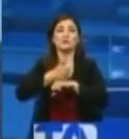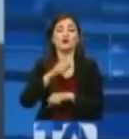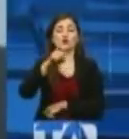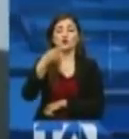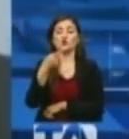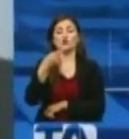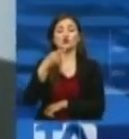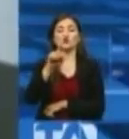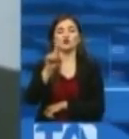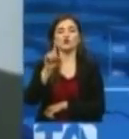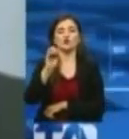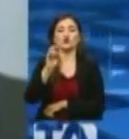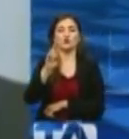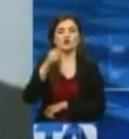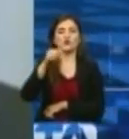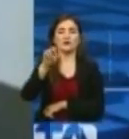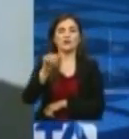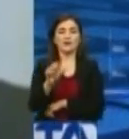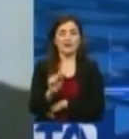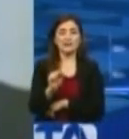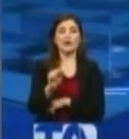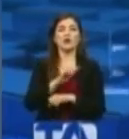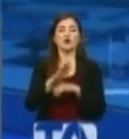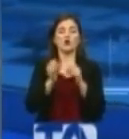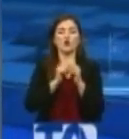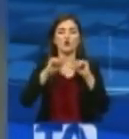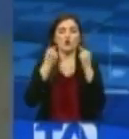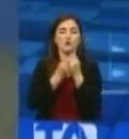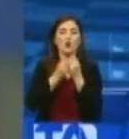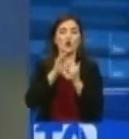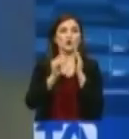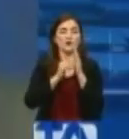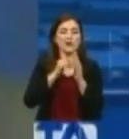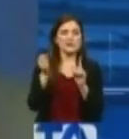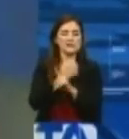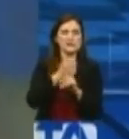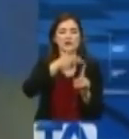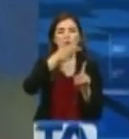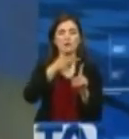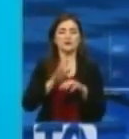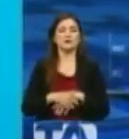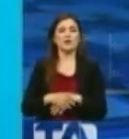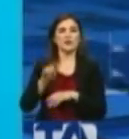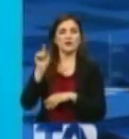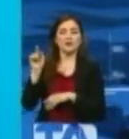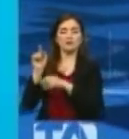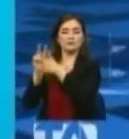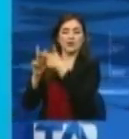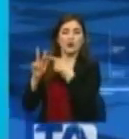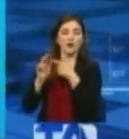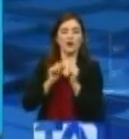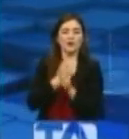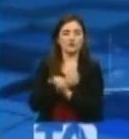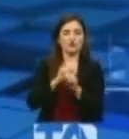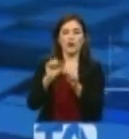Douglas Guerrero, perteneciente a la Unidad Nacional contra el Crimen Organizado, Willington Montenegro, investigador del Grupo Antiexplosivos, y Jair Montenegro,